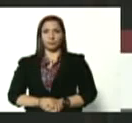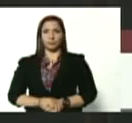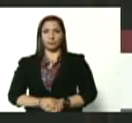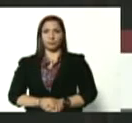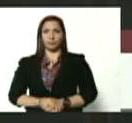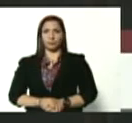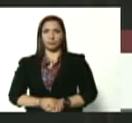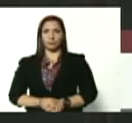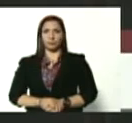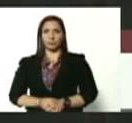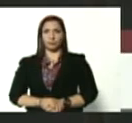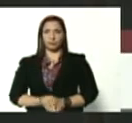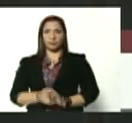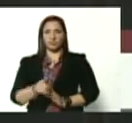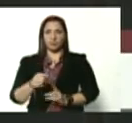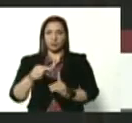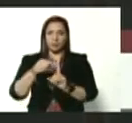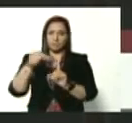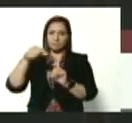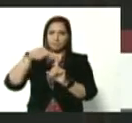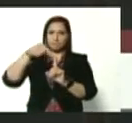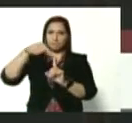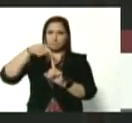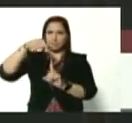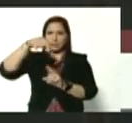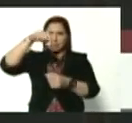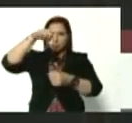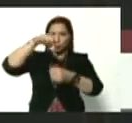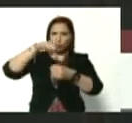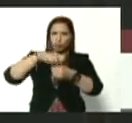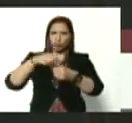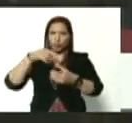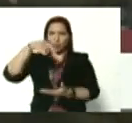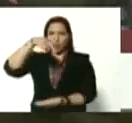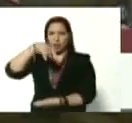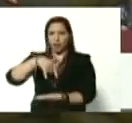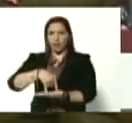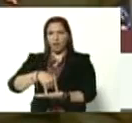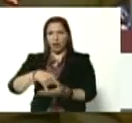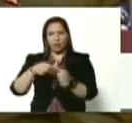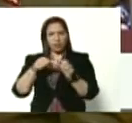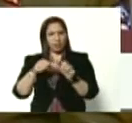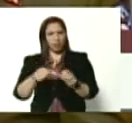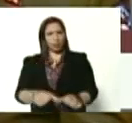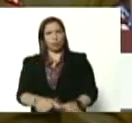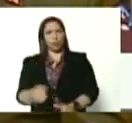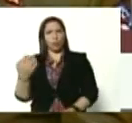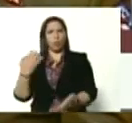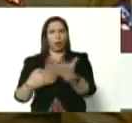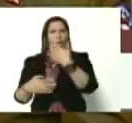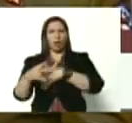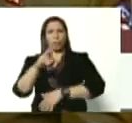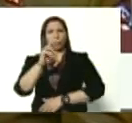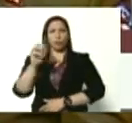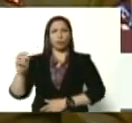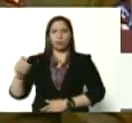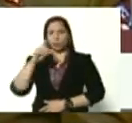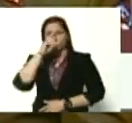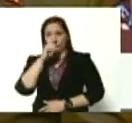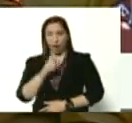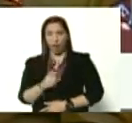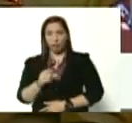esa espiga sembrada en carabobo quedó también hace 200 años sembradas como hoy